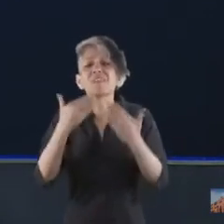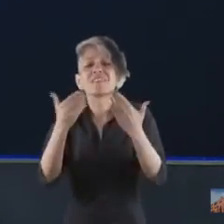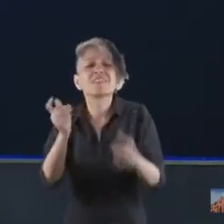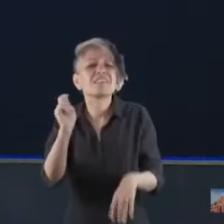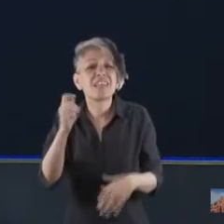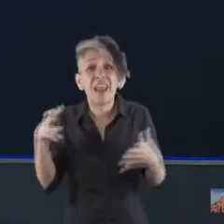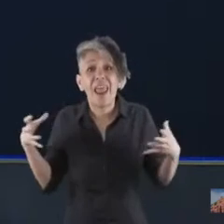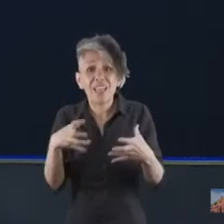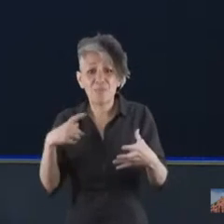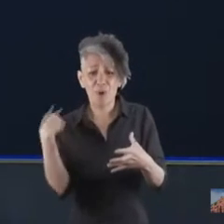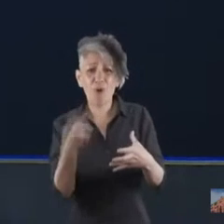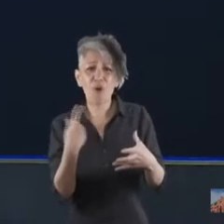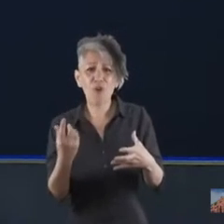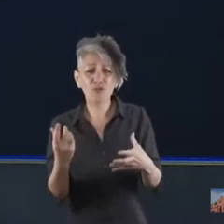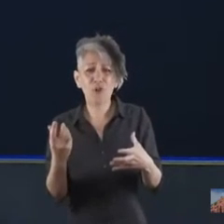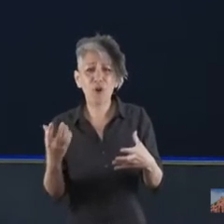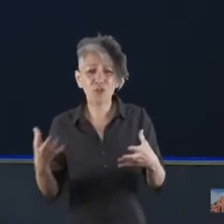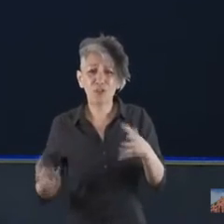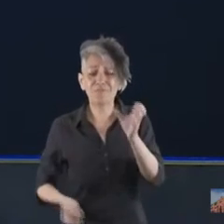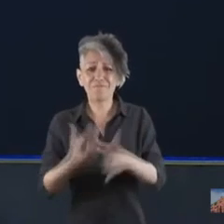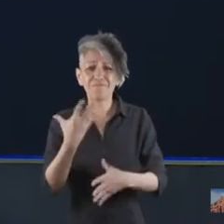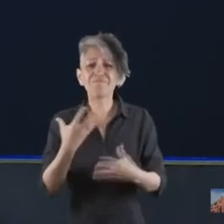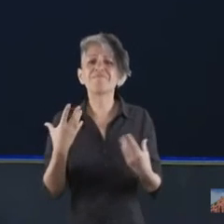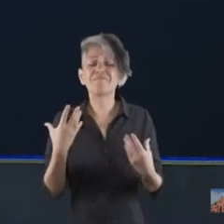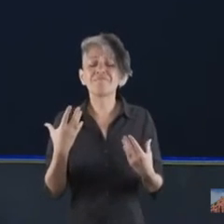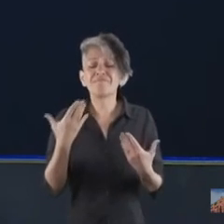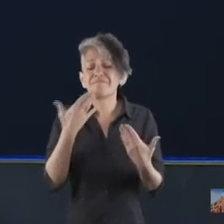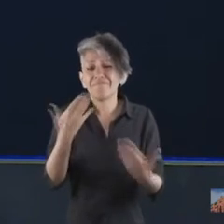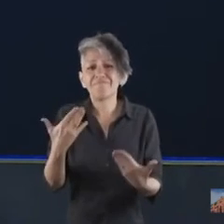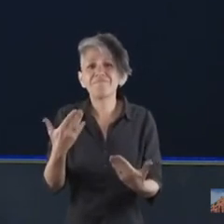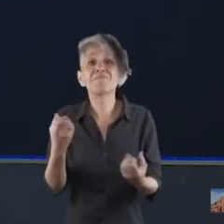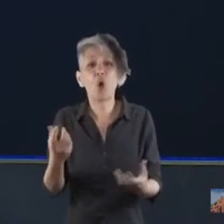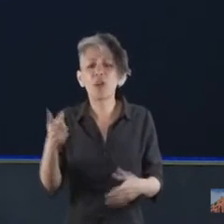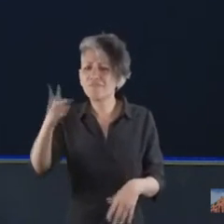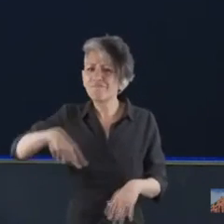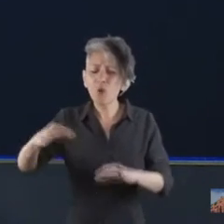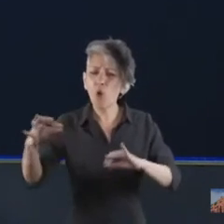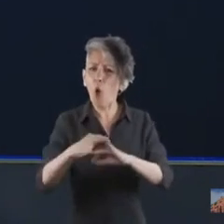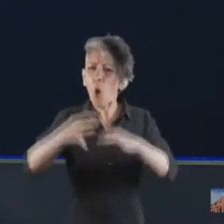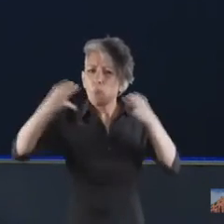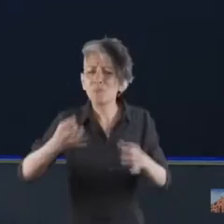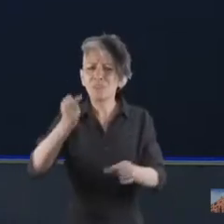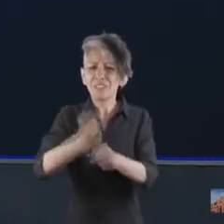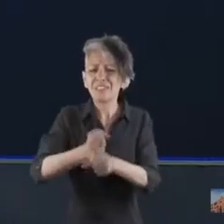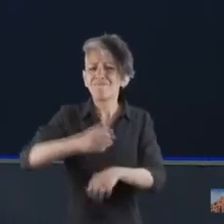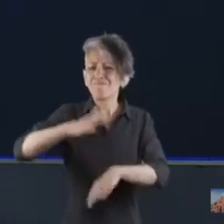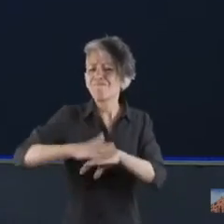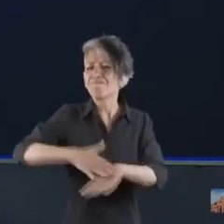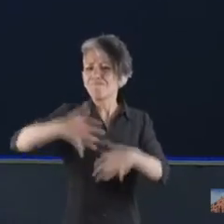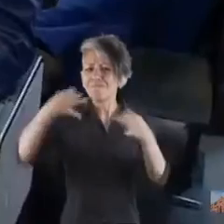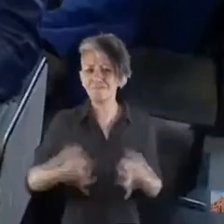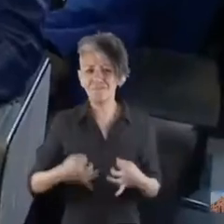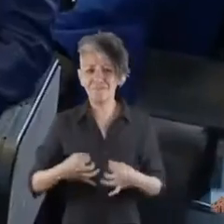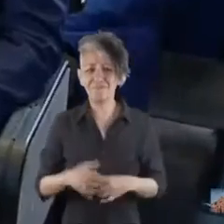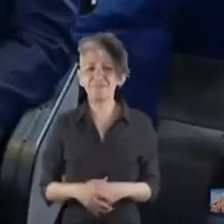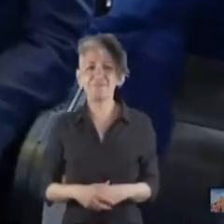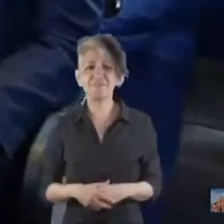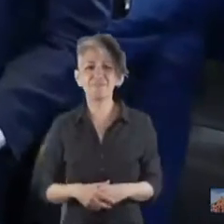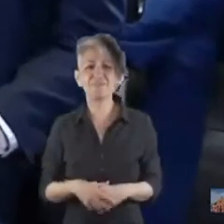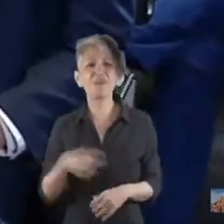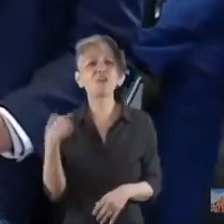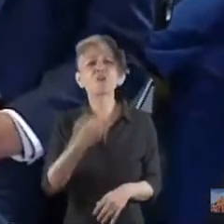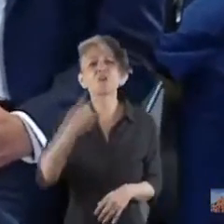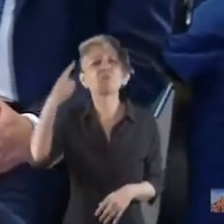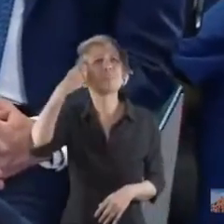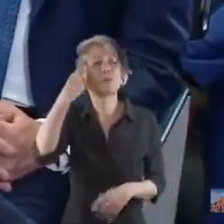que armamos por el coraje y la convicción de encarar la tarea con compromiso y responsabilidad creemos que el